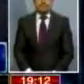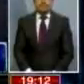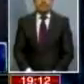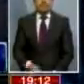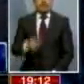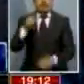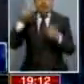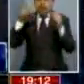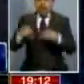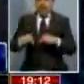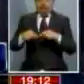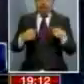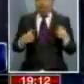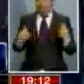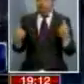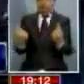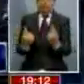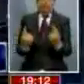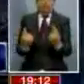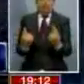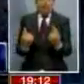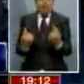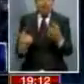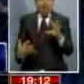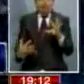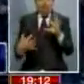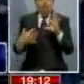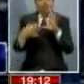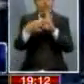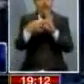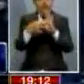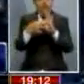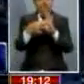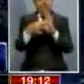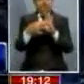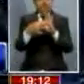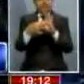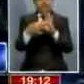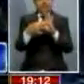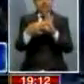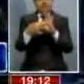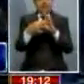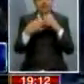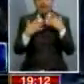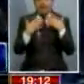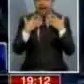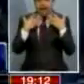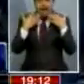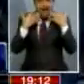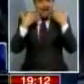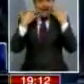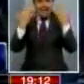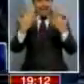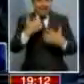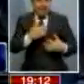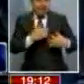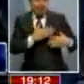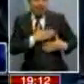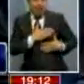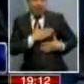Aquí estamos todos unidos, todos con una alegría enorme en nuestro